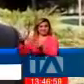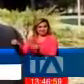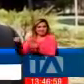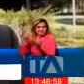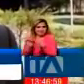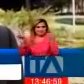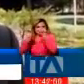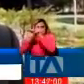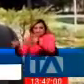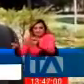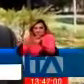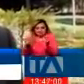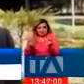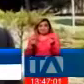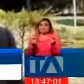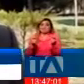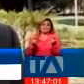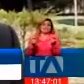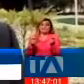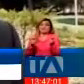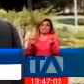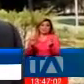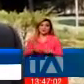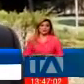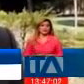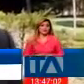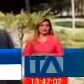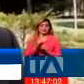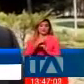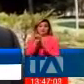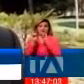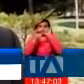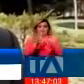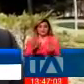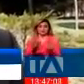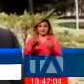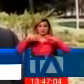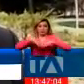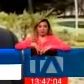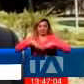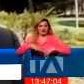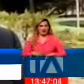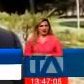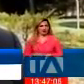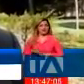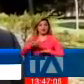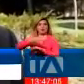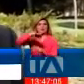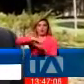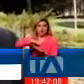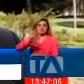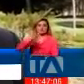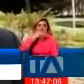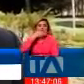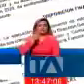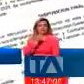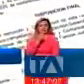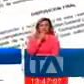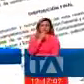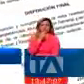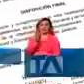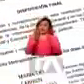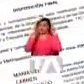datos adecuados, la información, etcétera, etcétera. Se ha caído el sistema, ahora se pospone para después de las elecciones. Vamos a estar